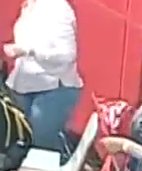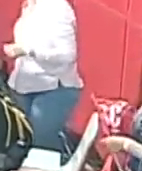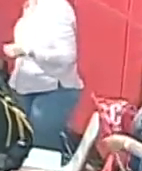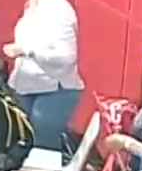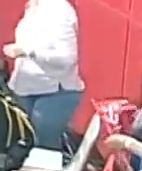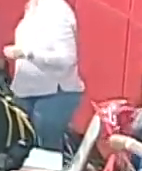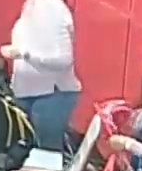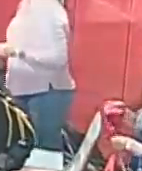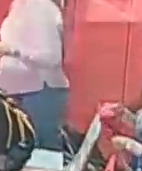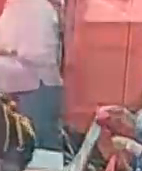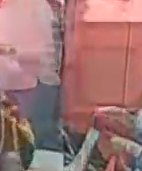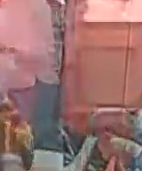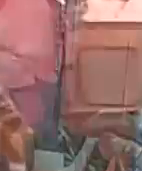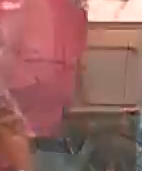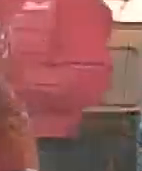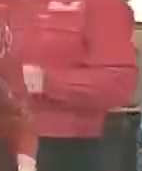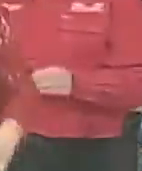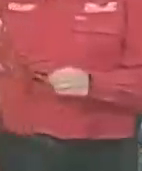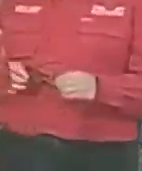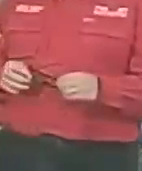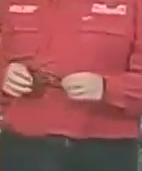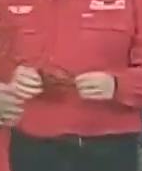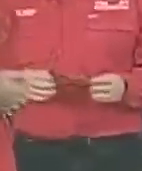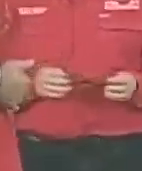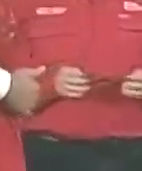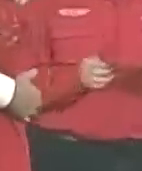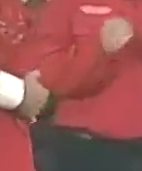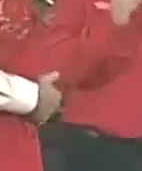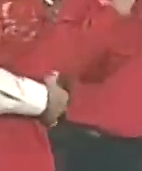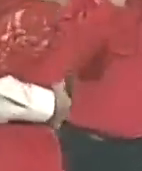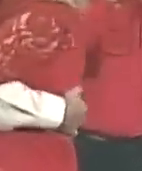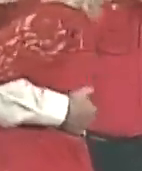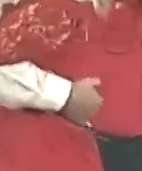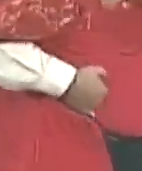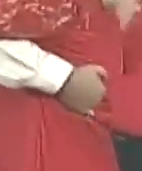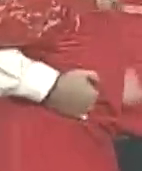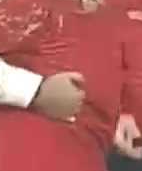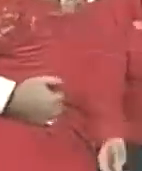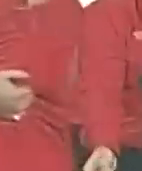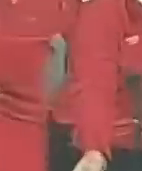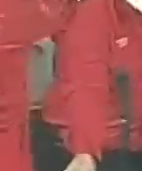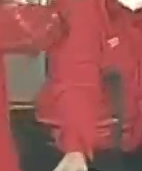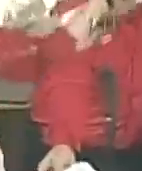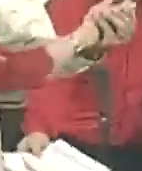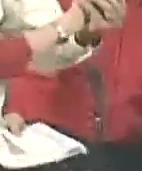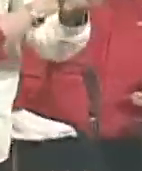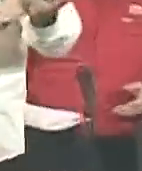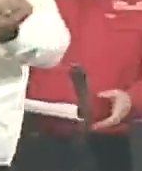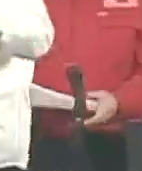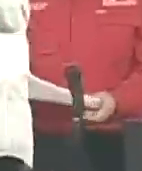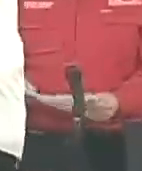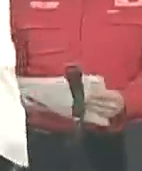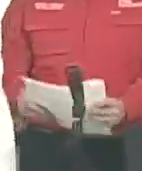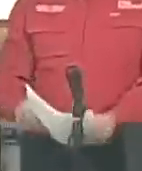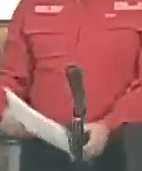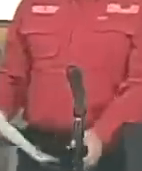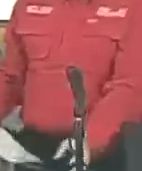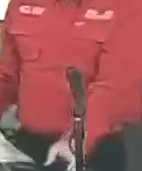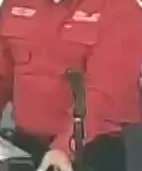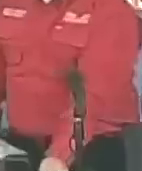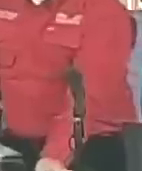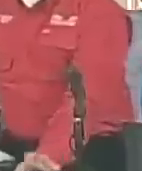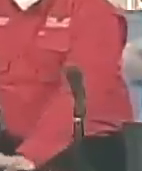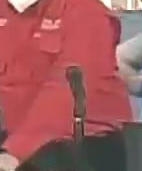y debe recibir además el presidente Nicolás Maduro Moros informes semanales para tomar decisiones en tiempo real. Además,